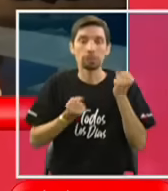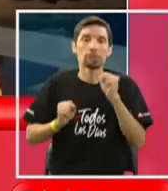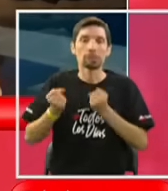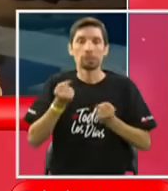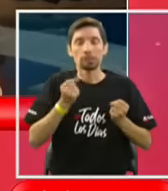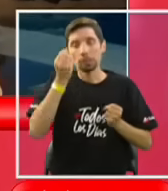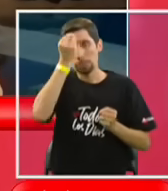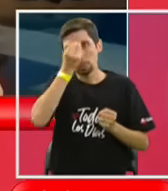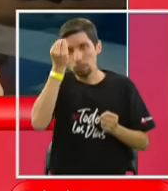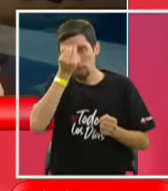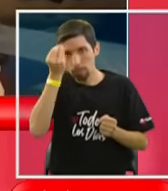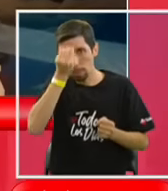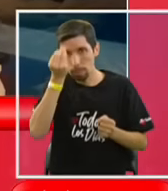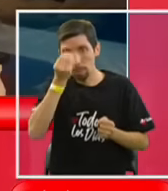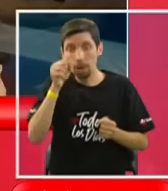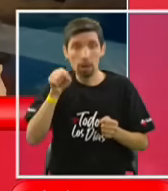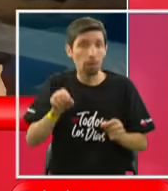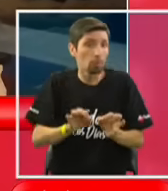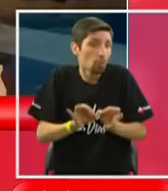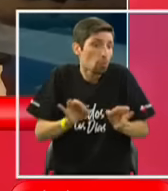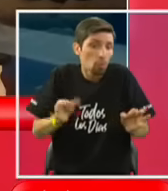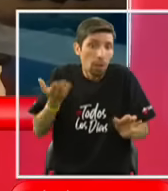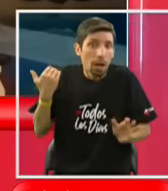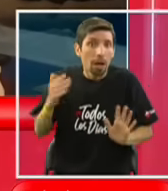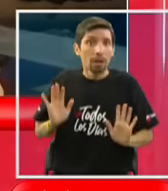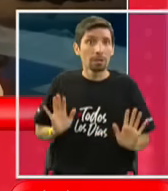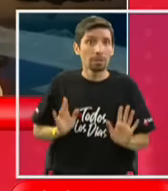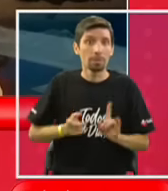estamos todos preocupados, esto es algo que nunca ha ocurrido,